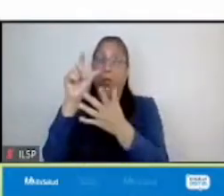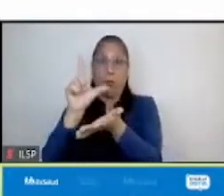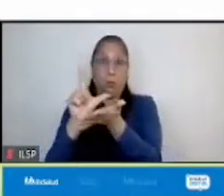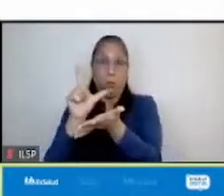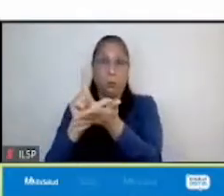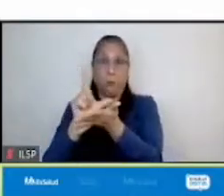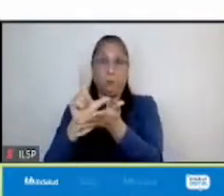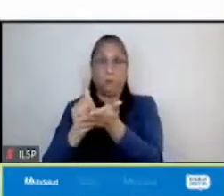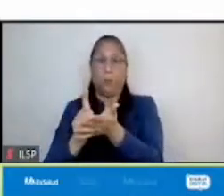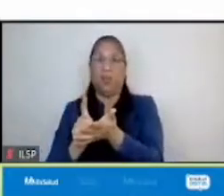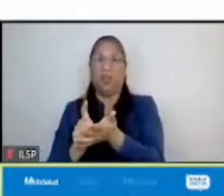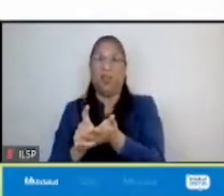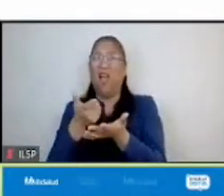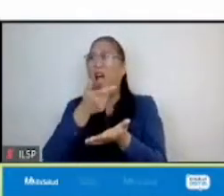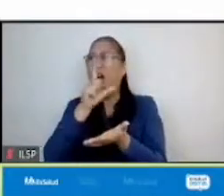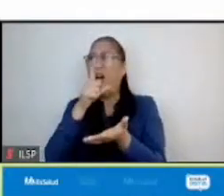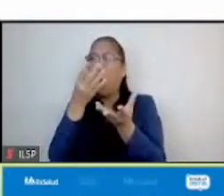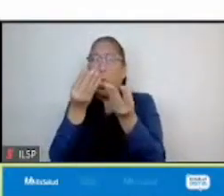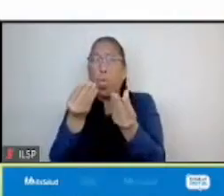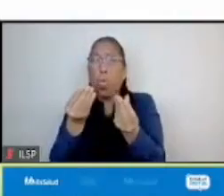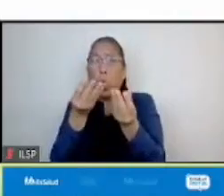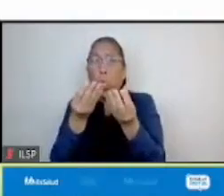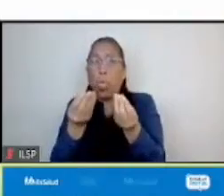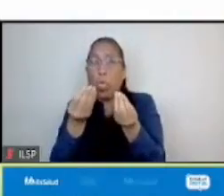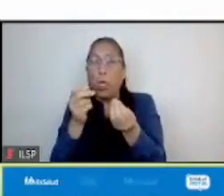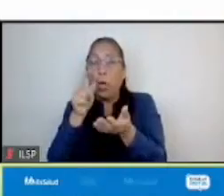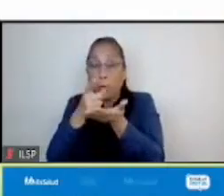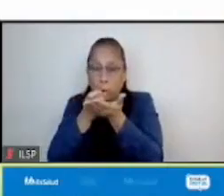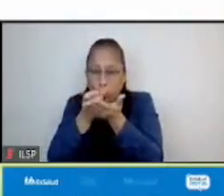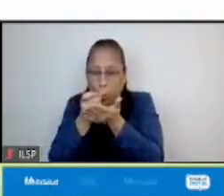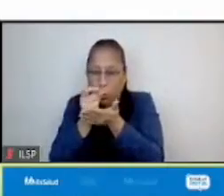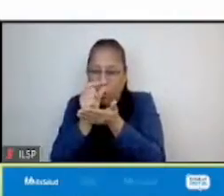que la humedad permite mayor tiempo de vida de estos microorganismos